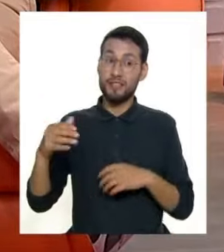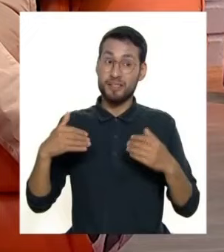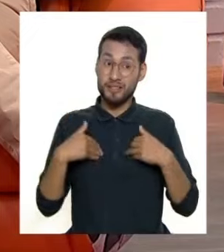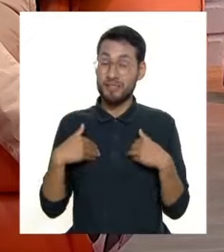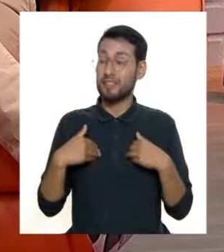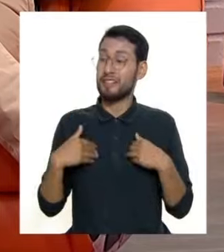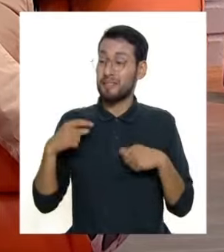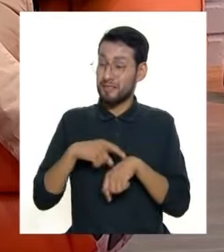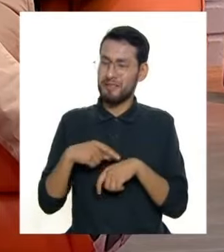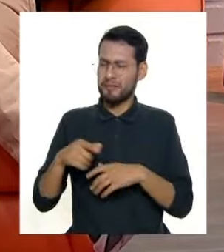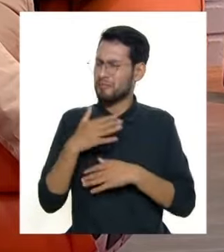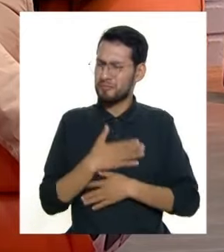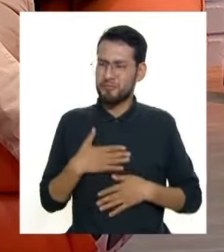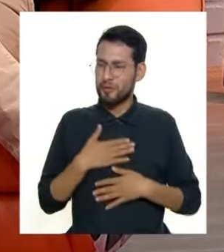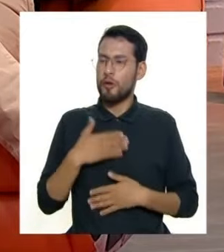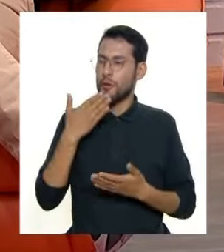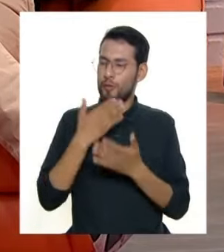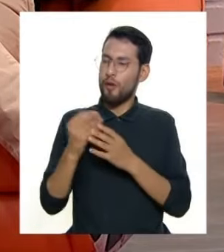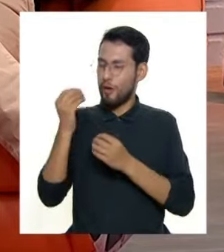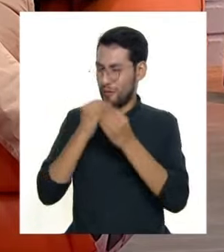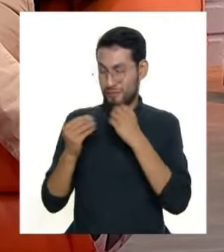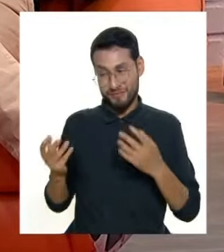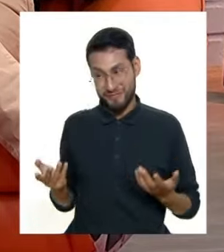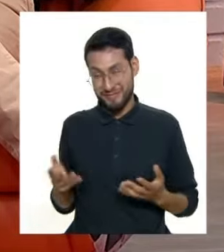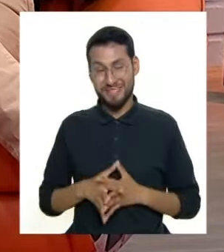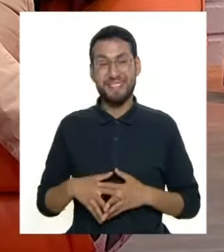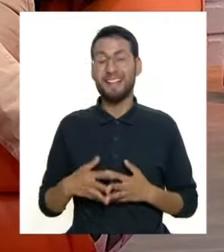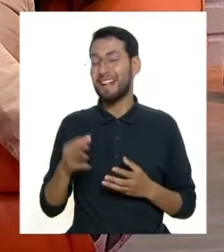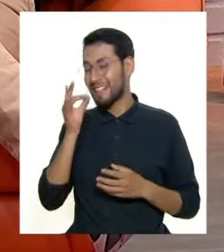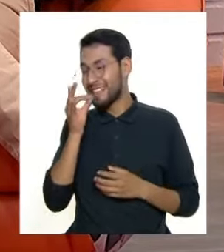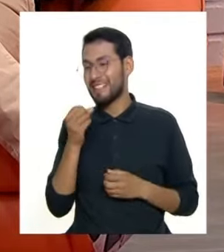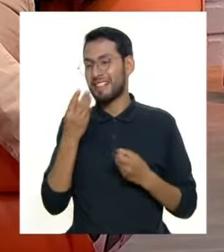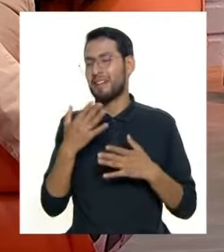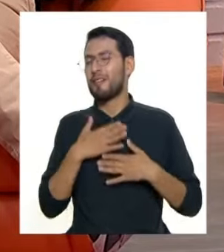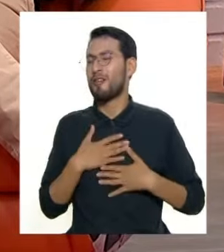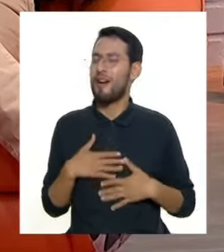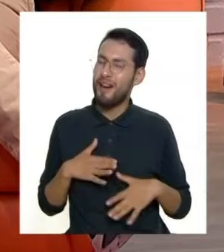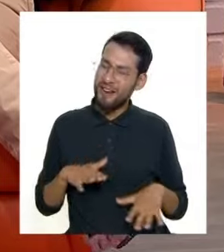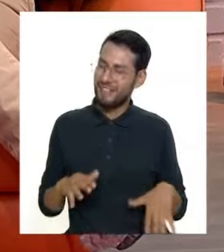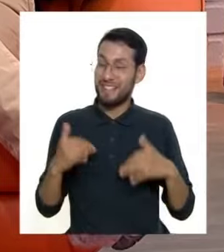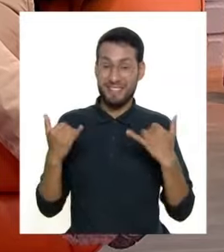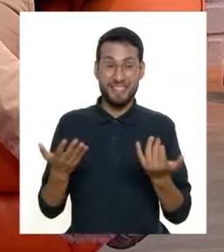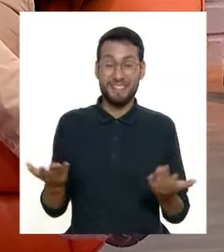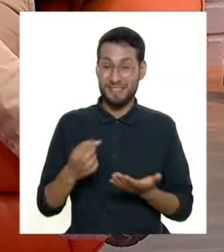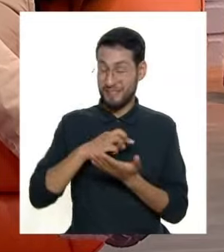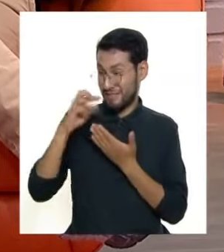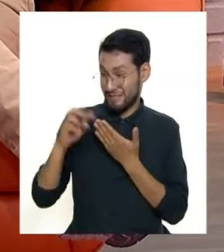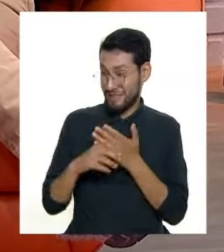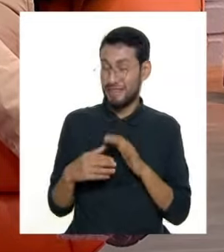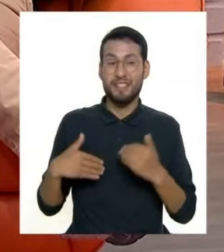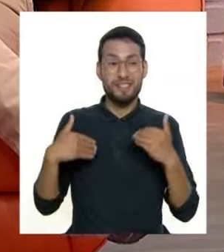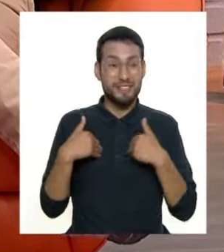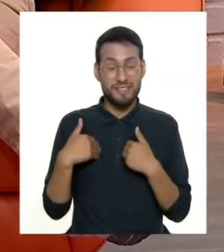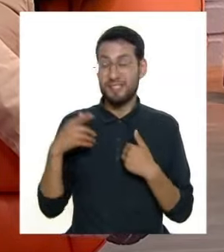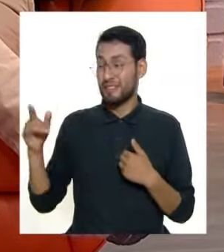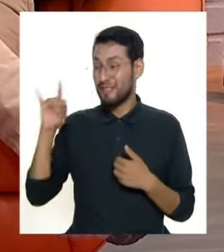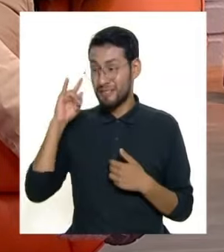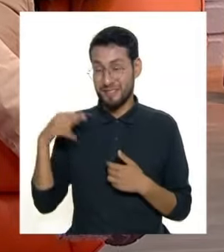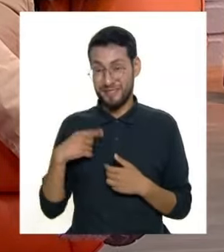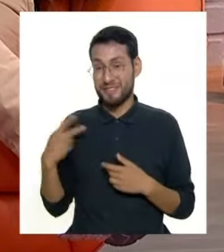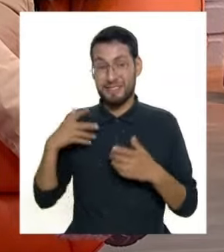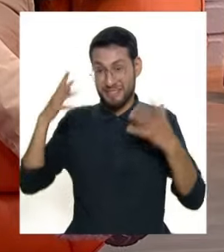esos momentos, disfrutes un buen plato de comida. De algo rico, algo que te relaje. Nosotros aquí en el programa, por ejemplo, paramos también la Uchi y yo